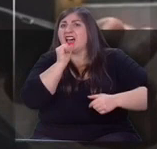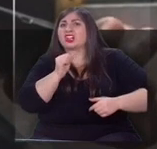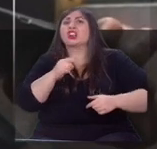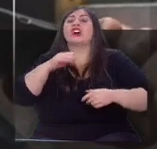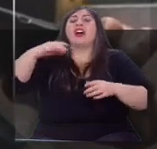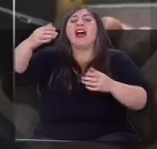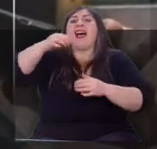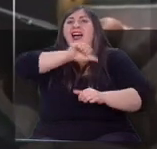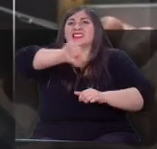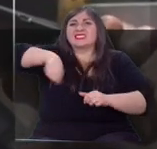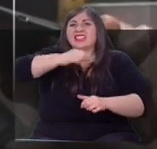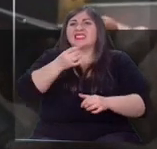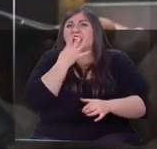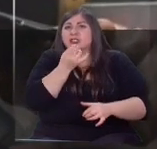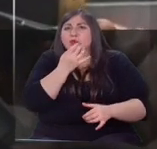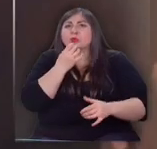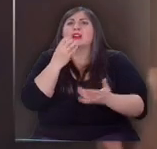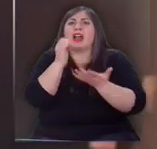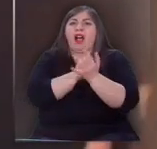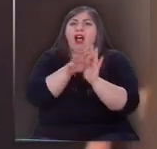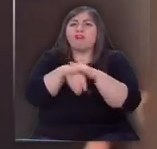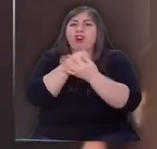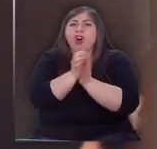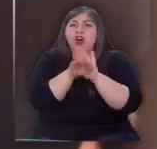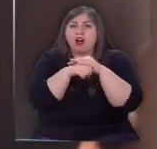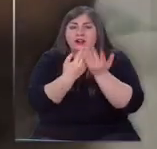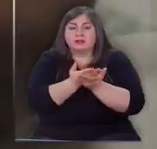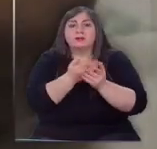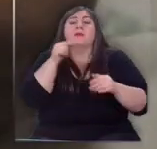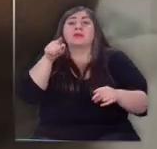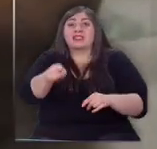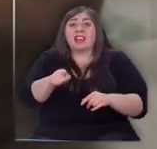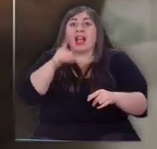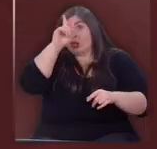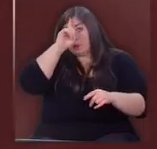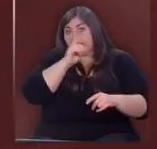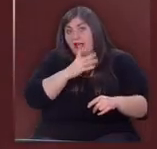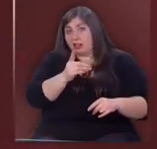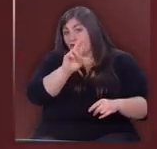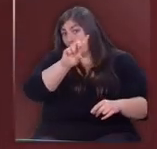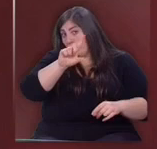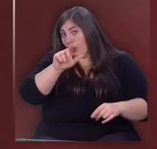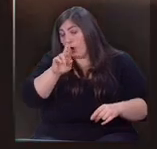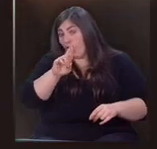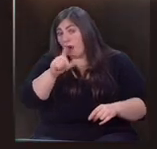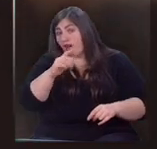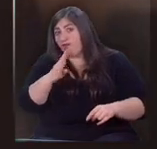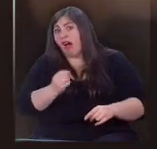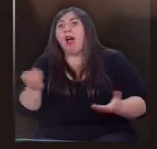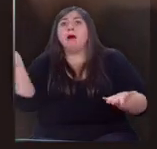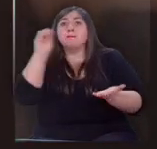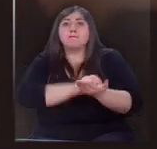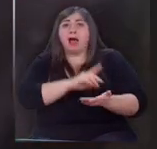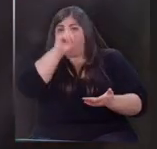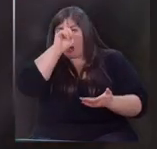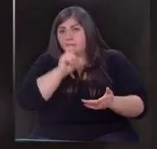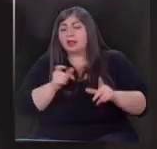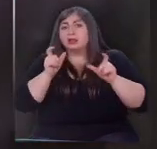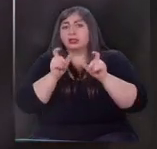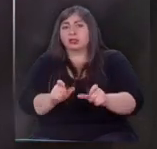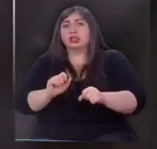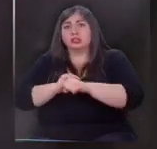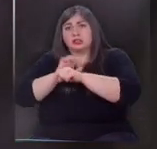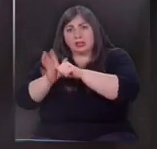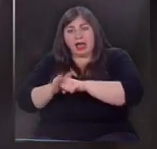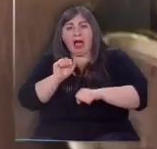aceite, azúcar, jabón y alcohol gel. Al hospital de Drogba se sumarán otros 13 centros para el control del COVID-19